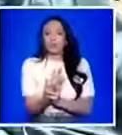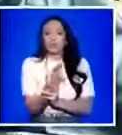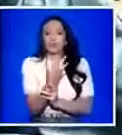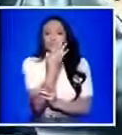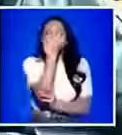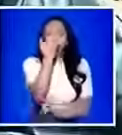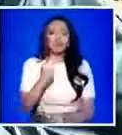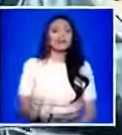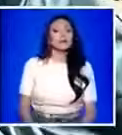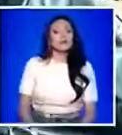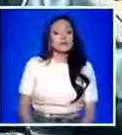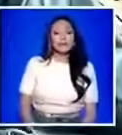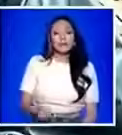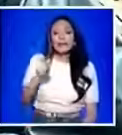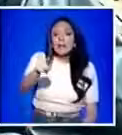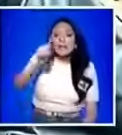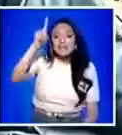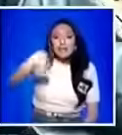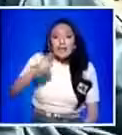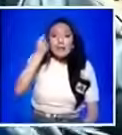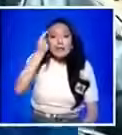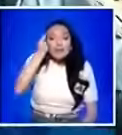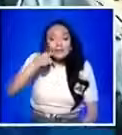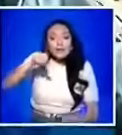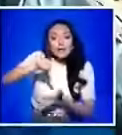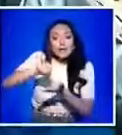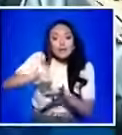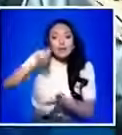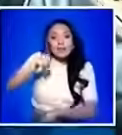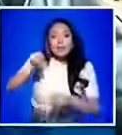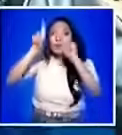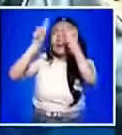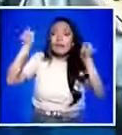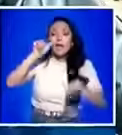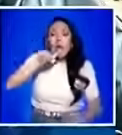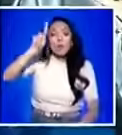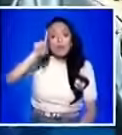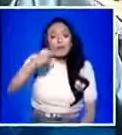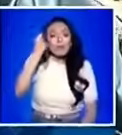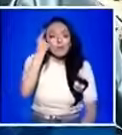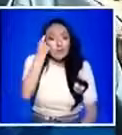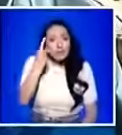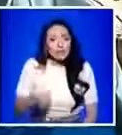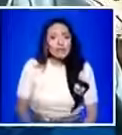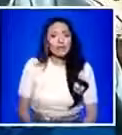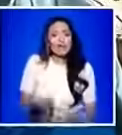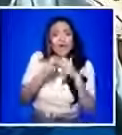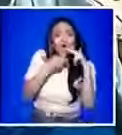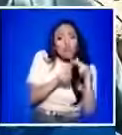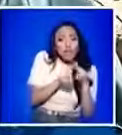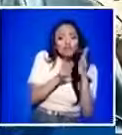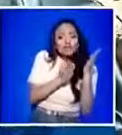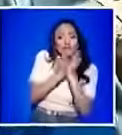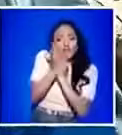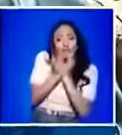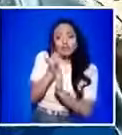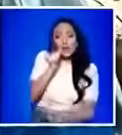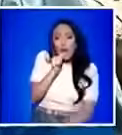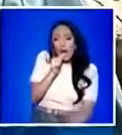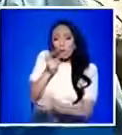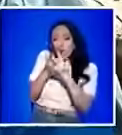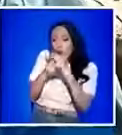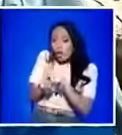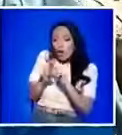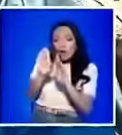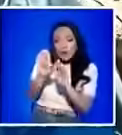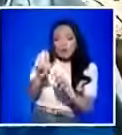Y eso es algo que las ciudades deben entender, y las empresas de agua también. El inicio del servicio de agua potable y del acceso a un derecho